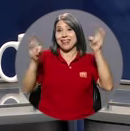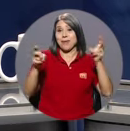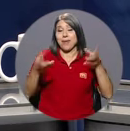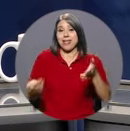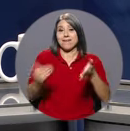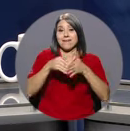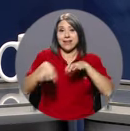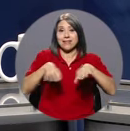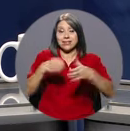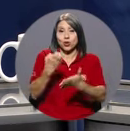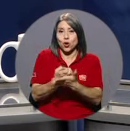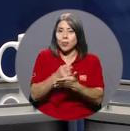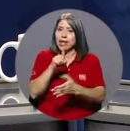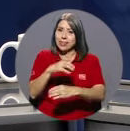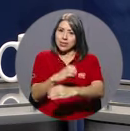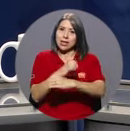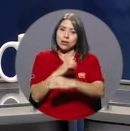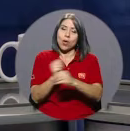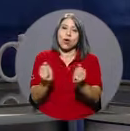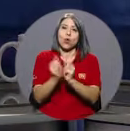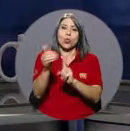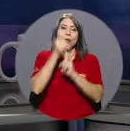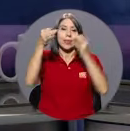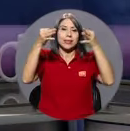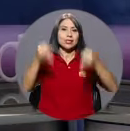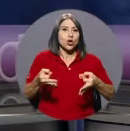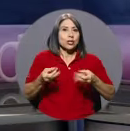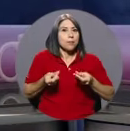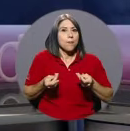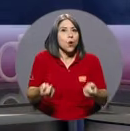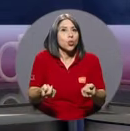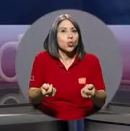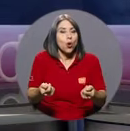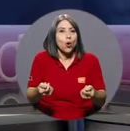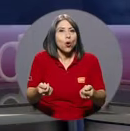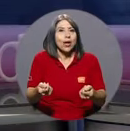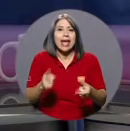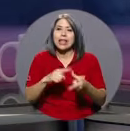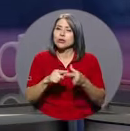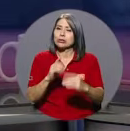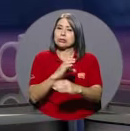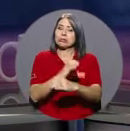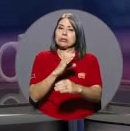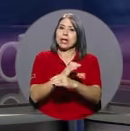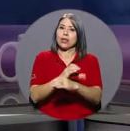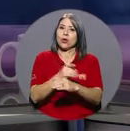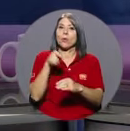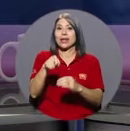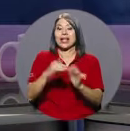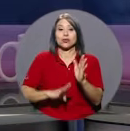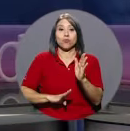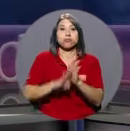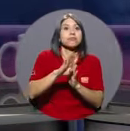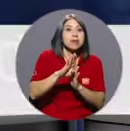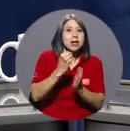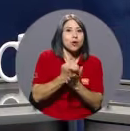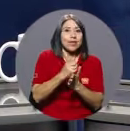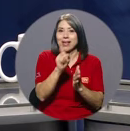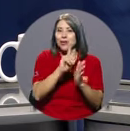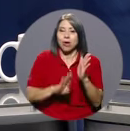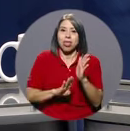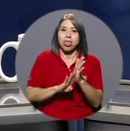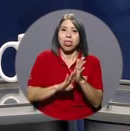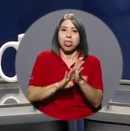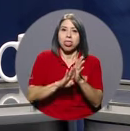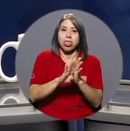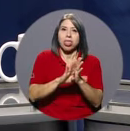tema aquí la reactivación económica hay que tener cuidado con ese tipo de medidas que se toman. Que de pronto, por estar en caliente, eso más bien desacelera aún más la economía. Y el